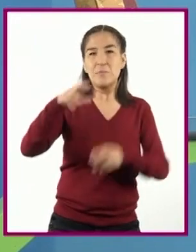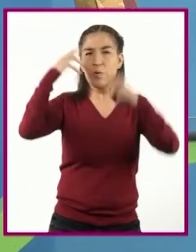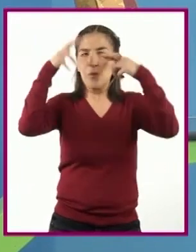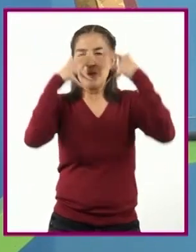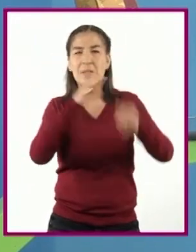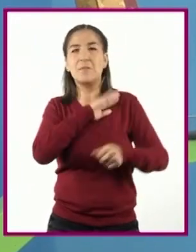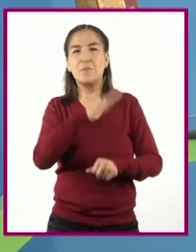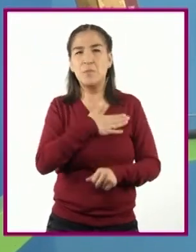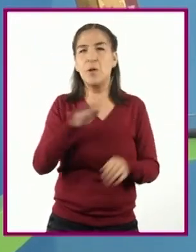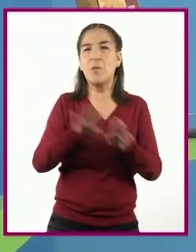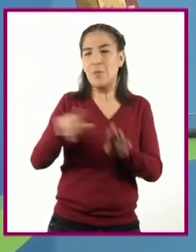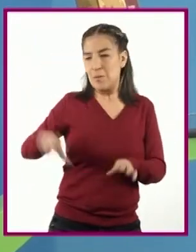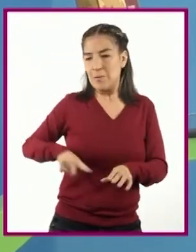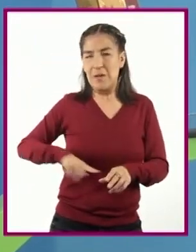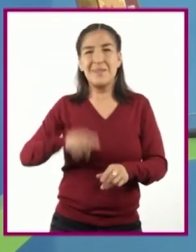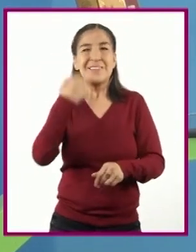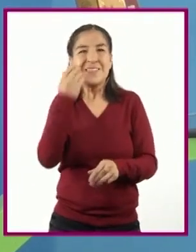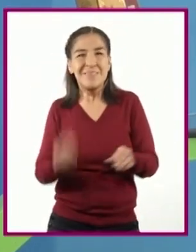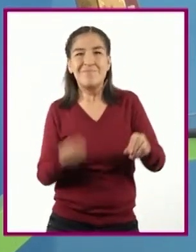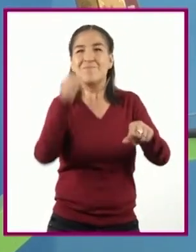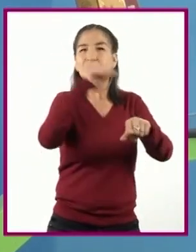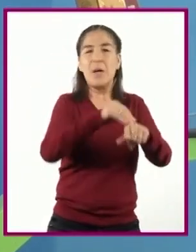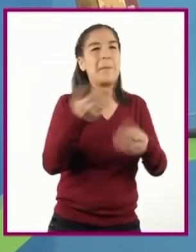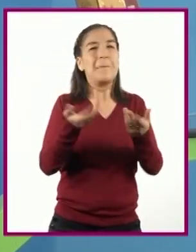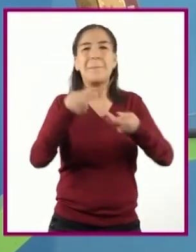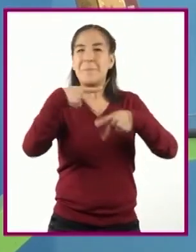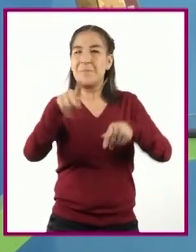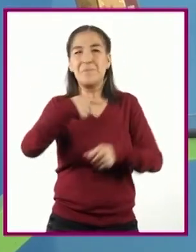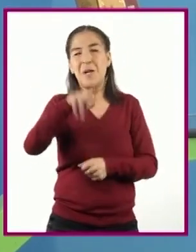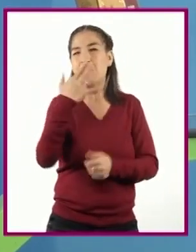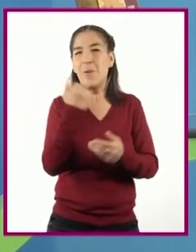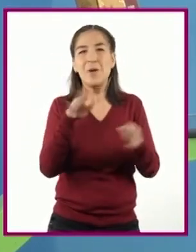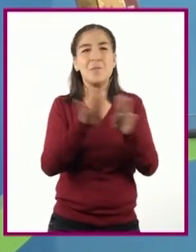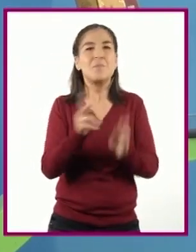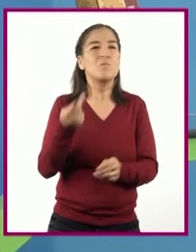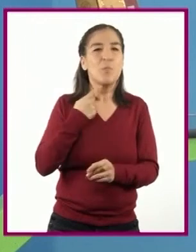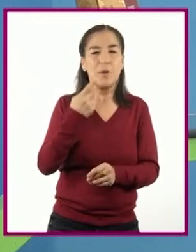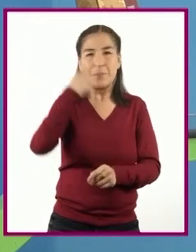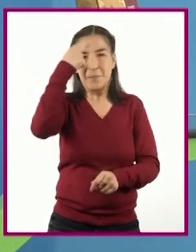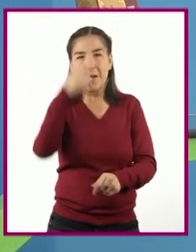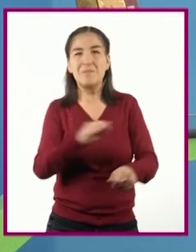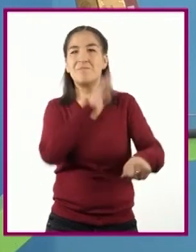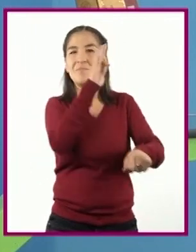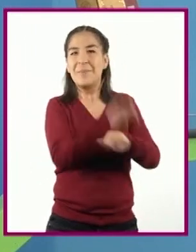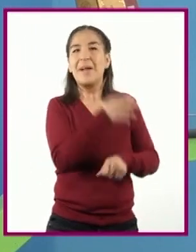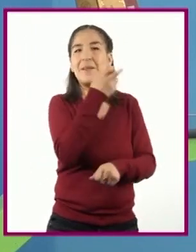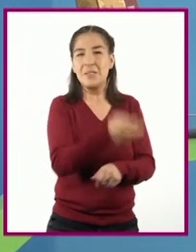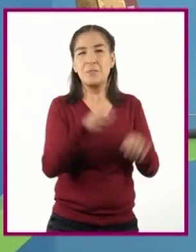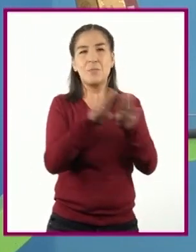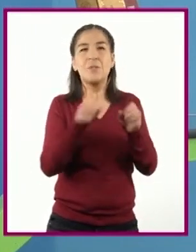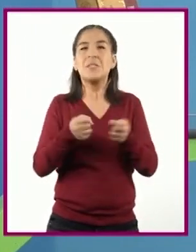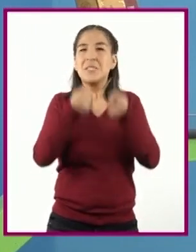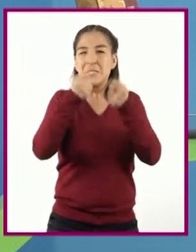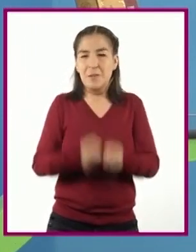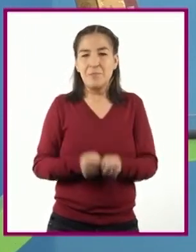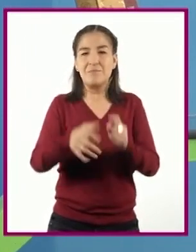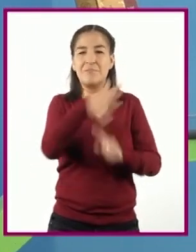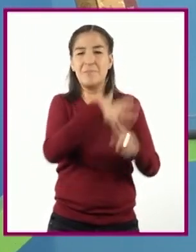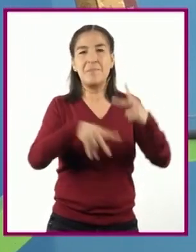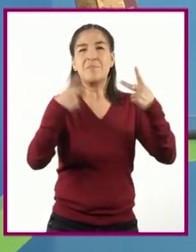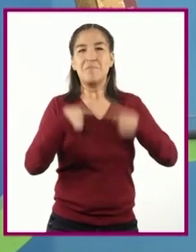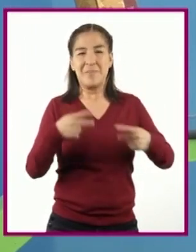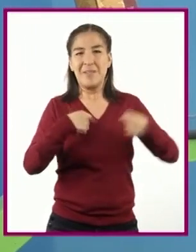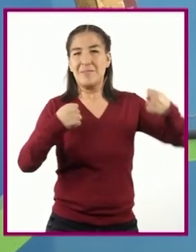independientes trataron de poblarla, pero no hubo una política sólida que permitiera garantizar la seguridad y estabilidad